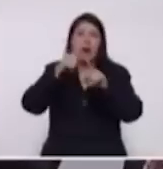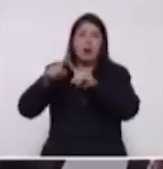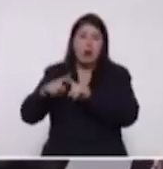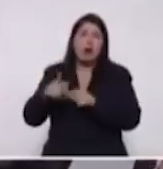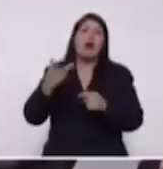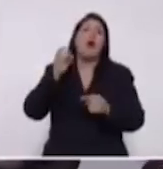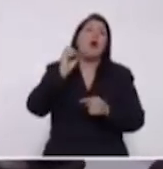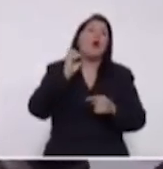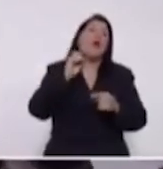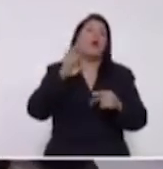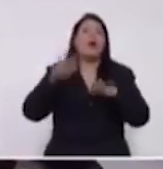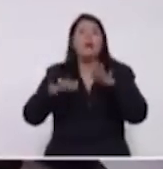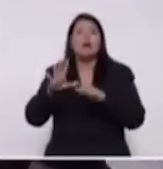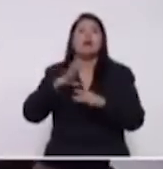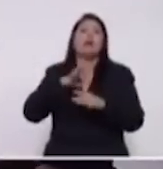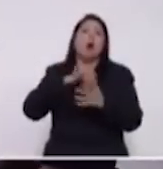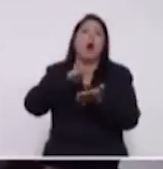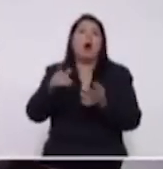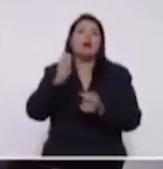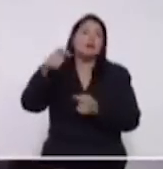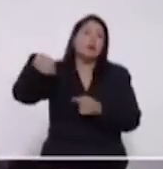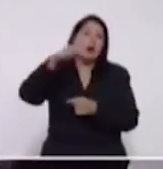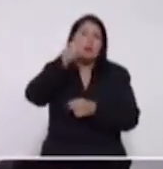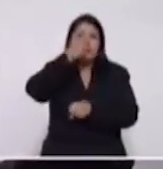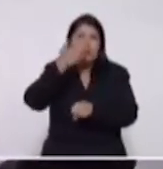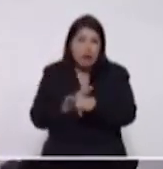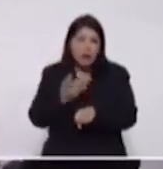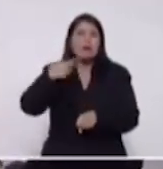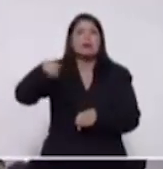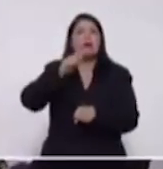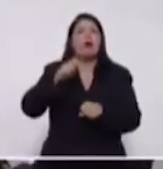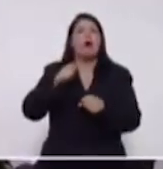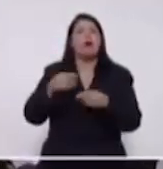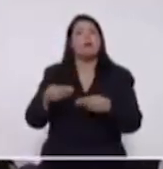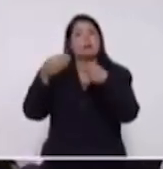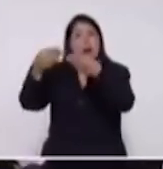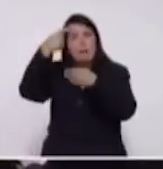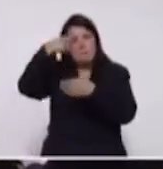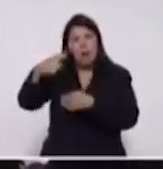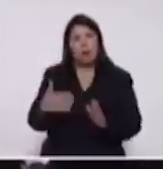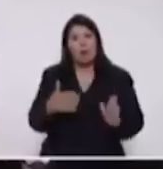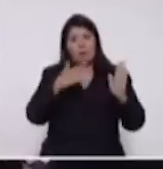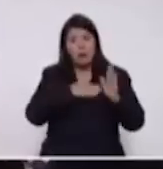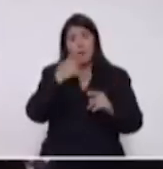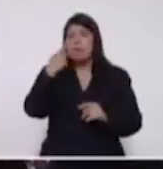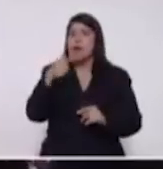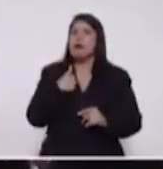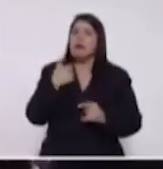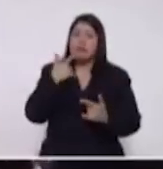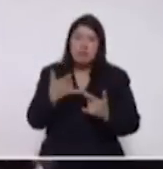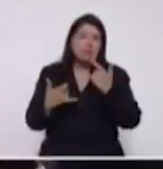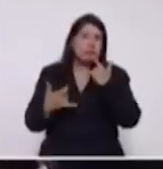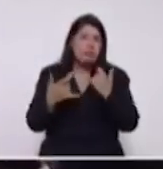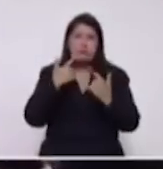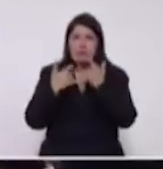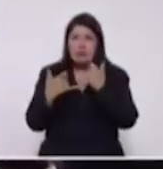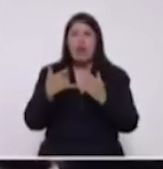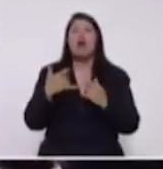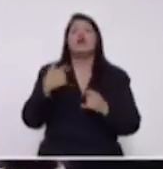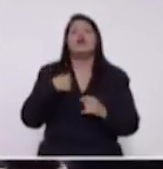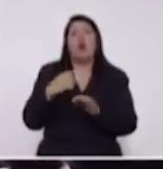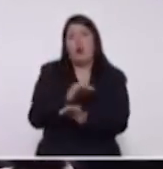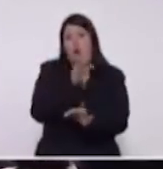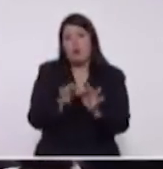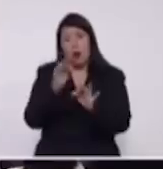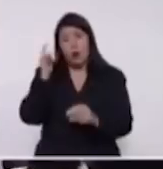los secretarios, son quienes entregan estos compromisos. Pero mi empeño será cumplir todos mis